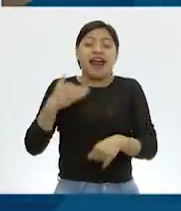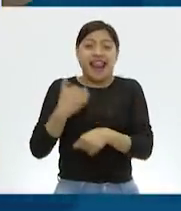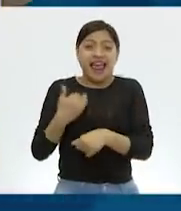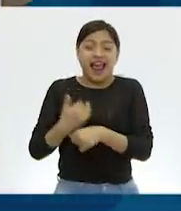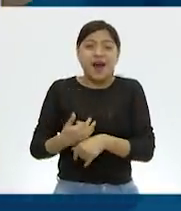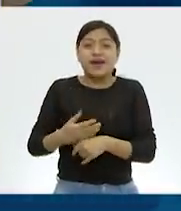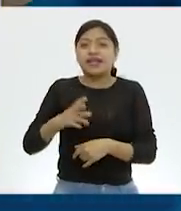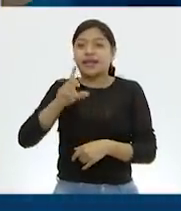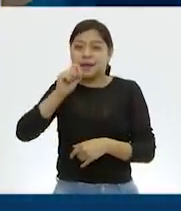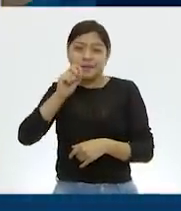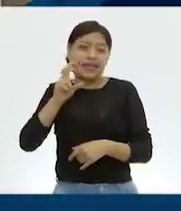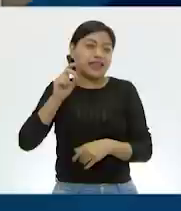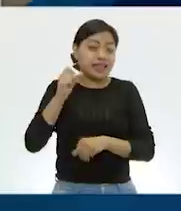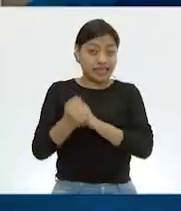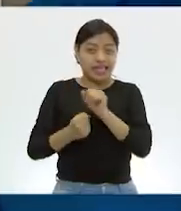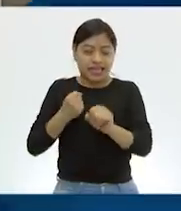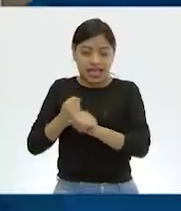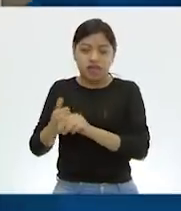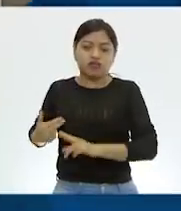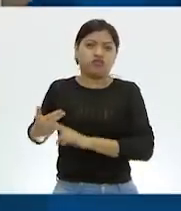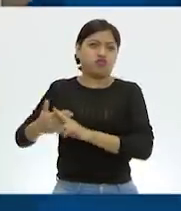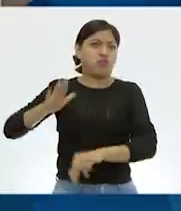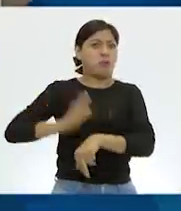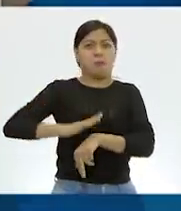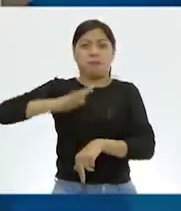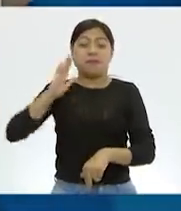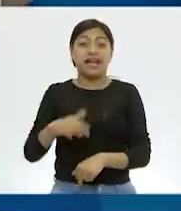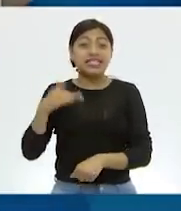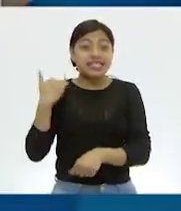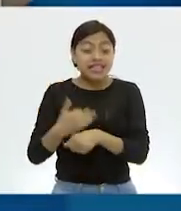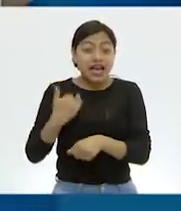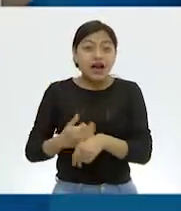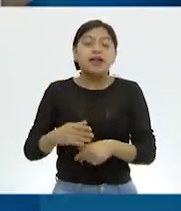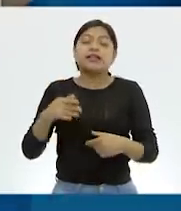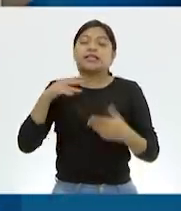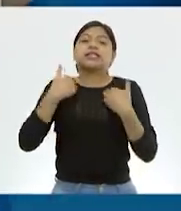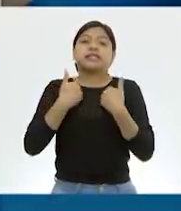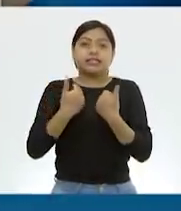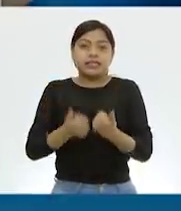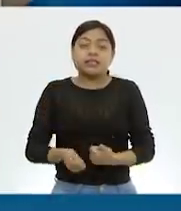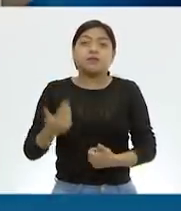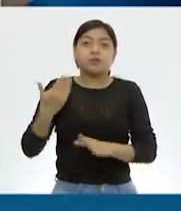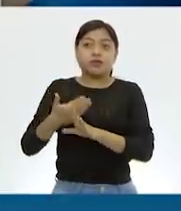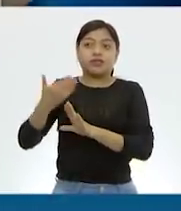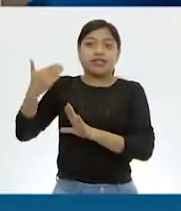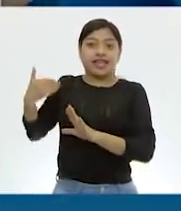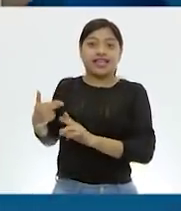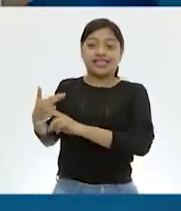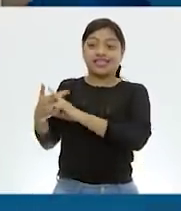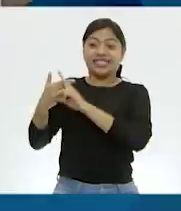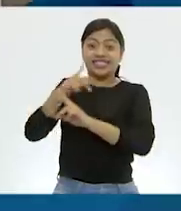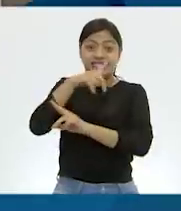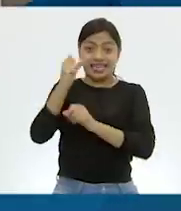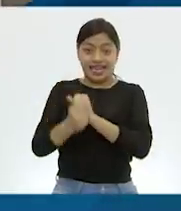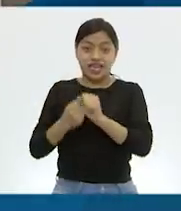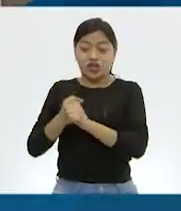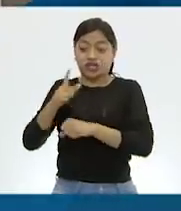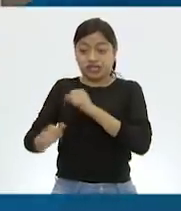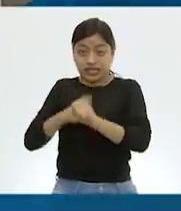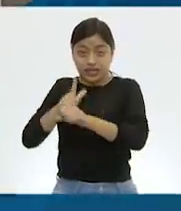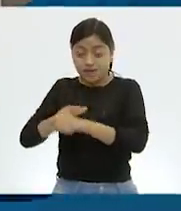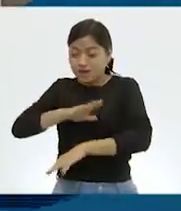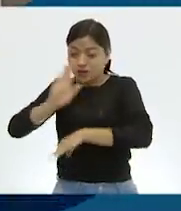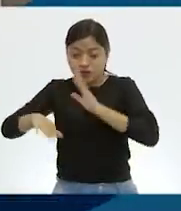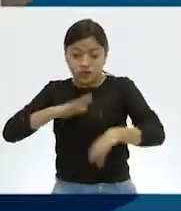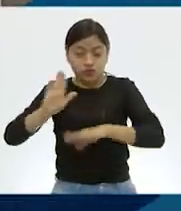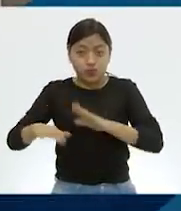3 décadas. Y lo que encontramos es que las especies que se extinguieron en 100 años, fíjate, en 100 años, deberían